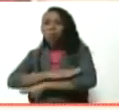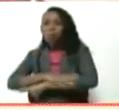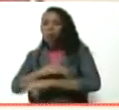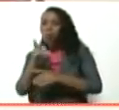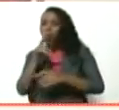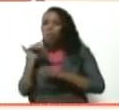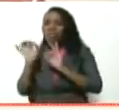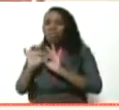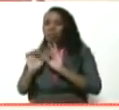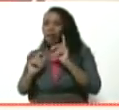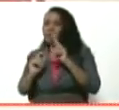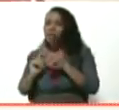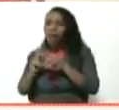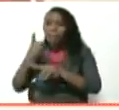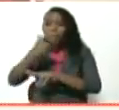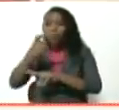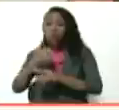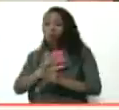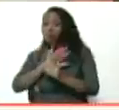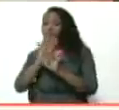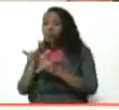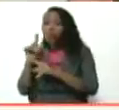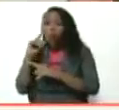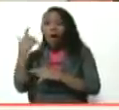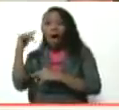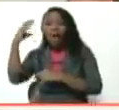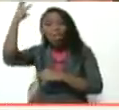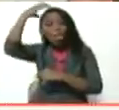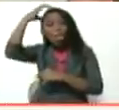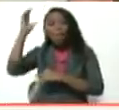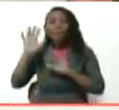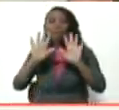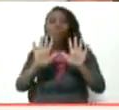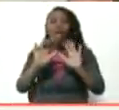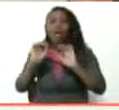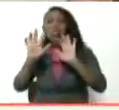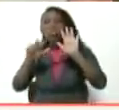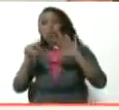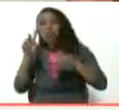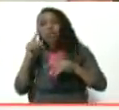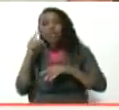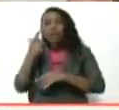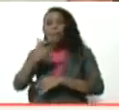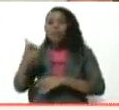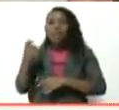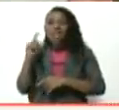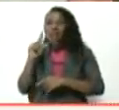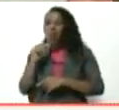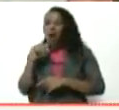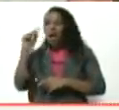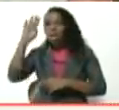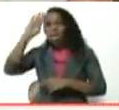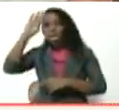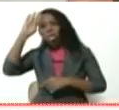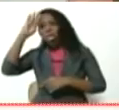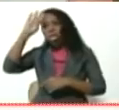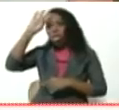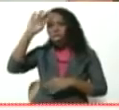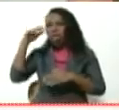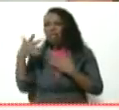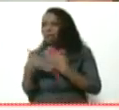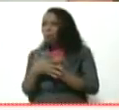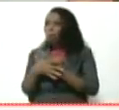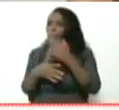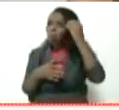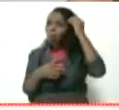pues. La gente se presenta y lo que reina van 10, 12 personas y lo que reina es la incertidumbre. Todo el mundo